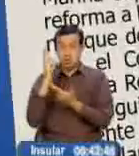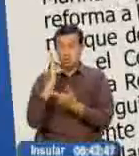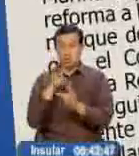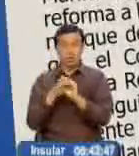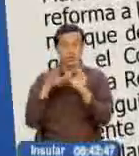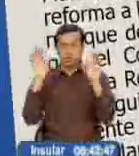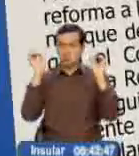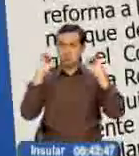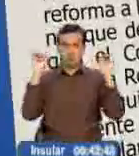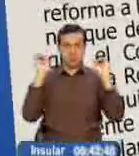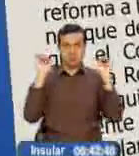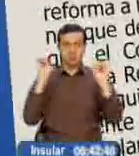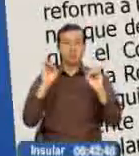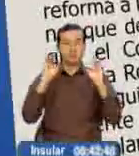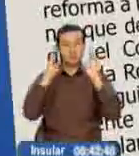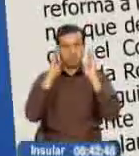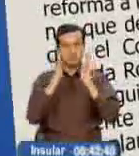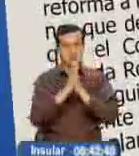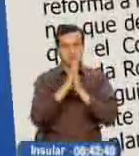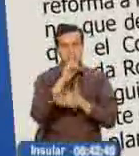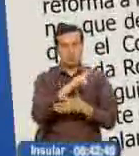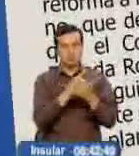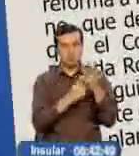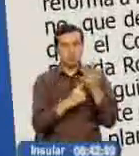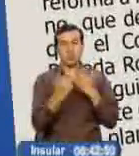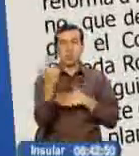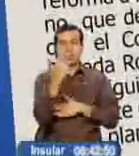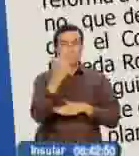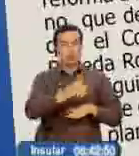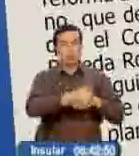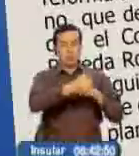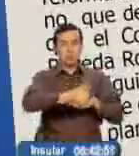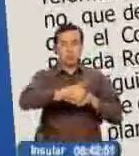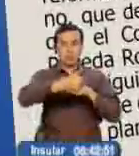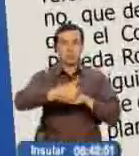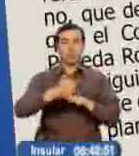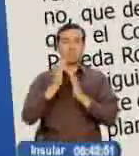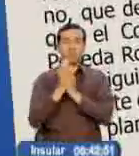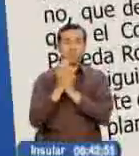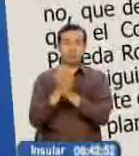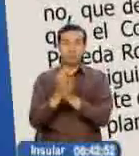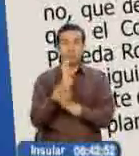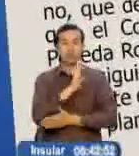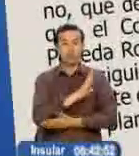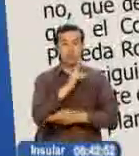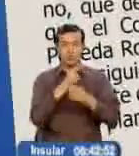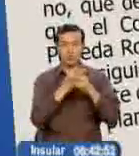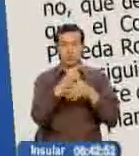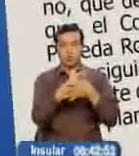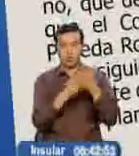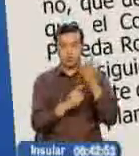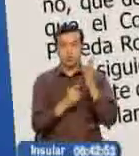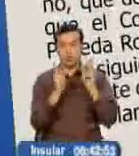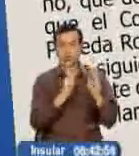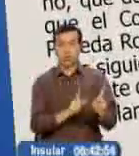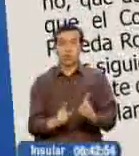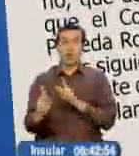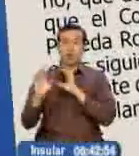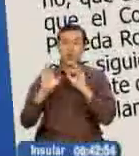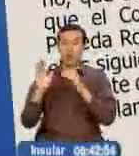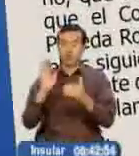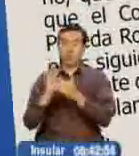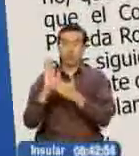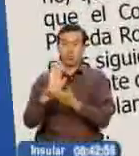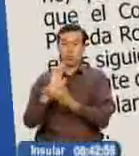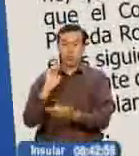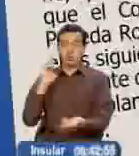Gobierno. En atención a los pedidos formulados por tres altos oficiales de la Marina, cuyos nombres aparecen en el Plan Comunicacional contra